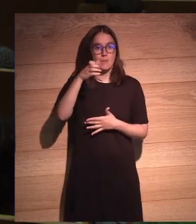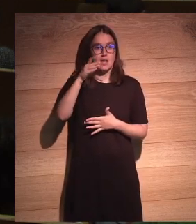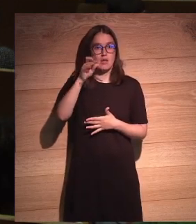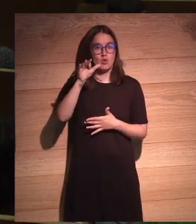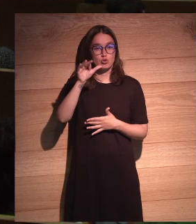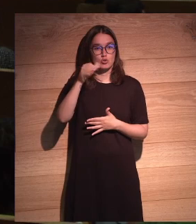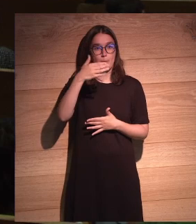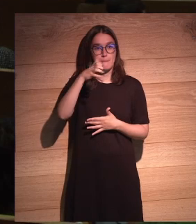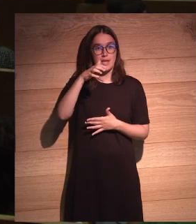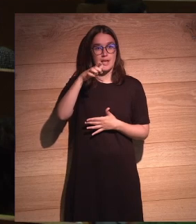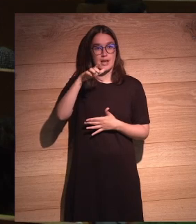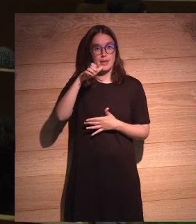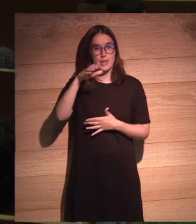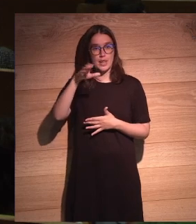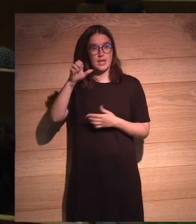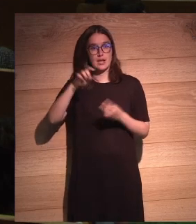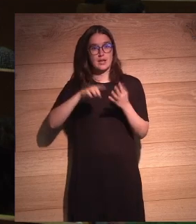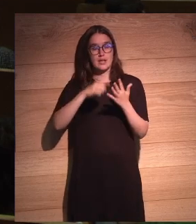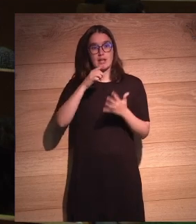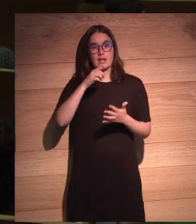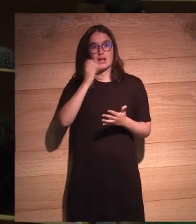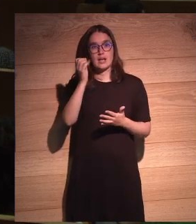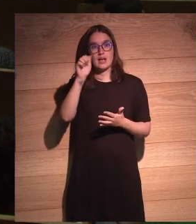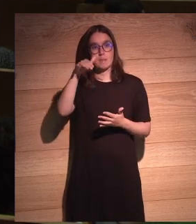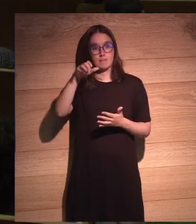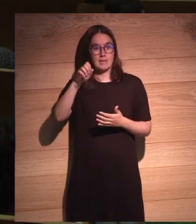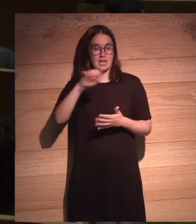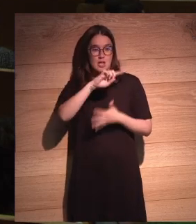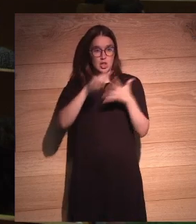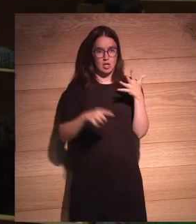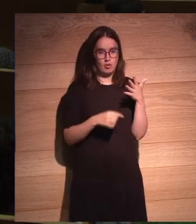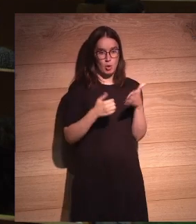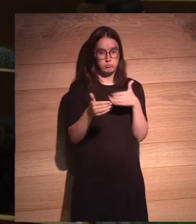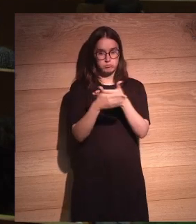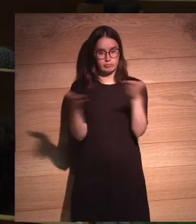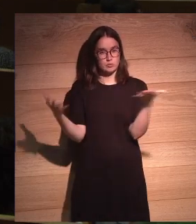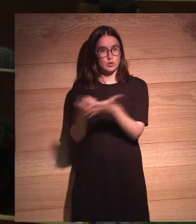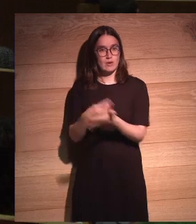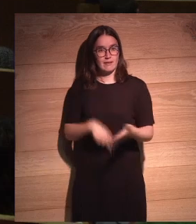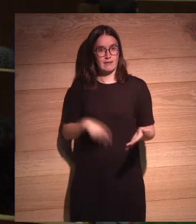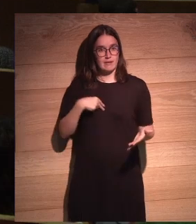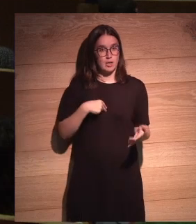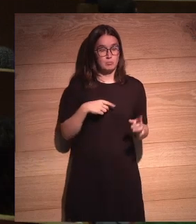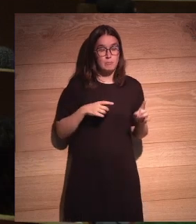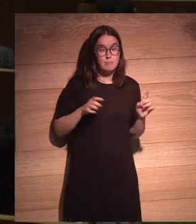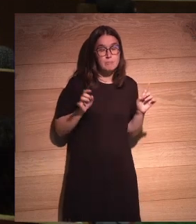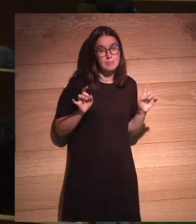y Jamaica. Esos son los 5 países. Abrimos a todos y, sin embargo, hemos de reconocer